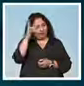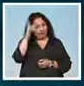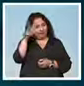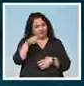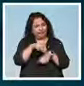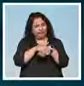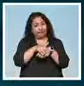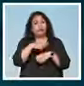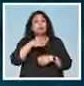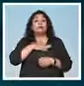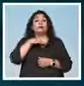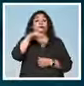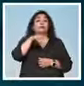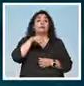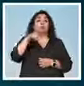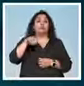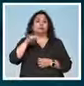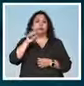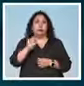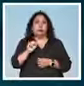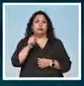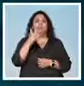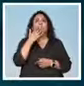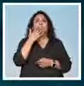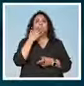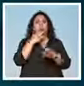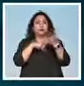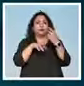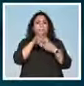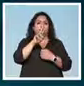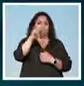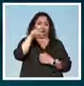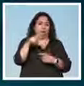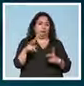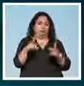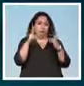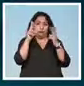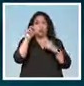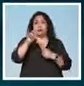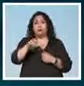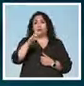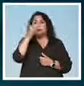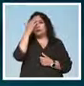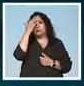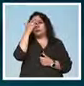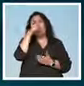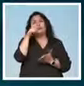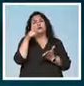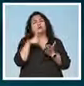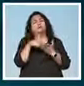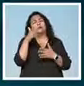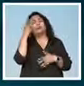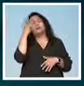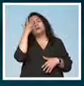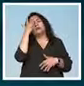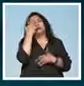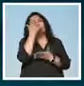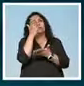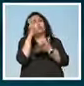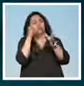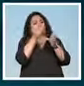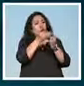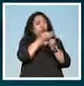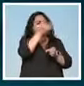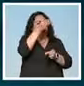Konnichiwa amigos, yo soy Miri Murasaki y les doy la bienvenida a Rincón Nippon. Hoy conoceremos un lugar mágico, el bosque de bambú